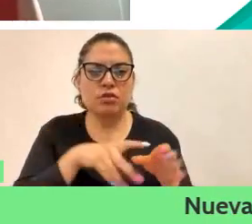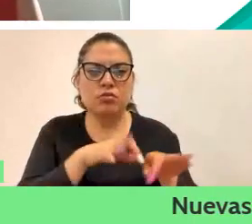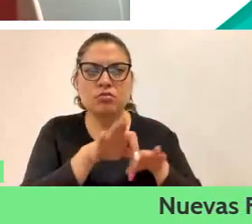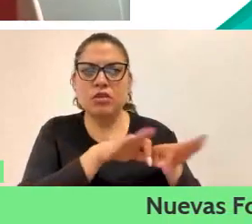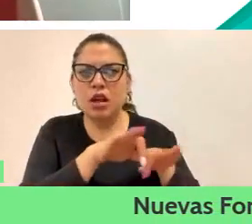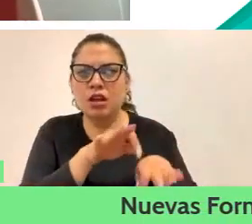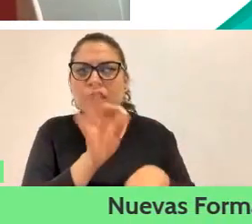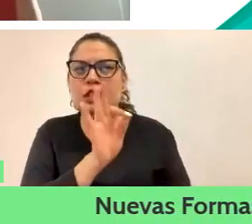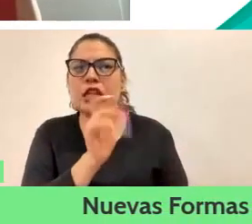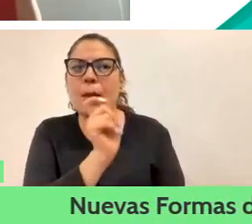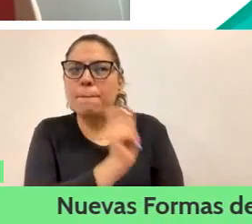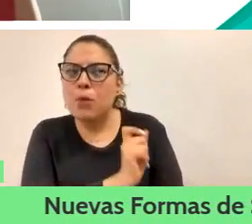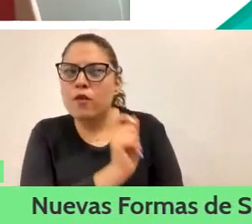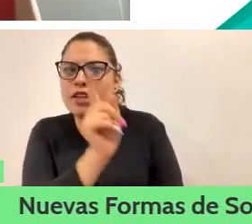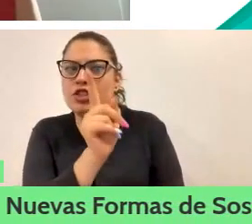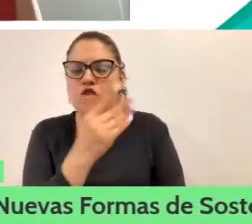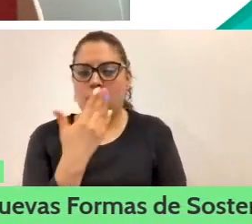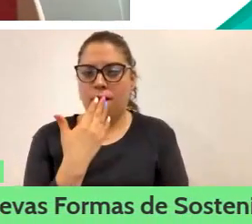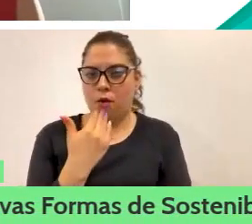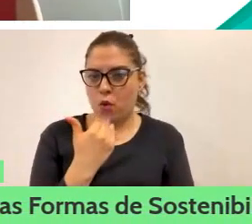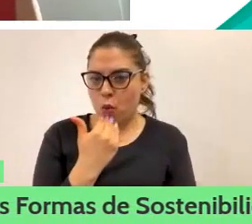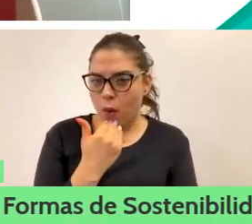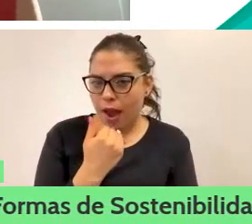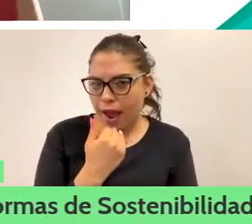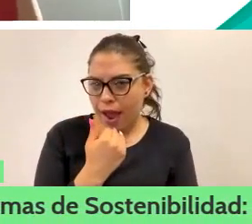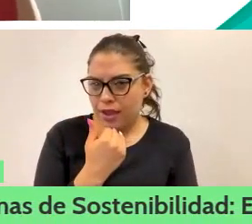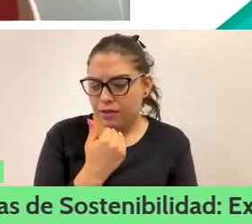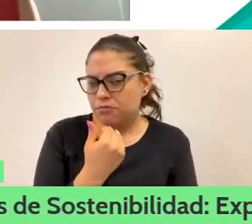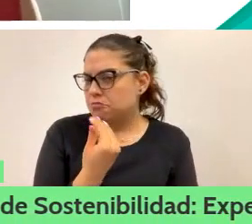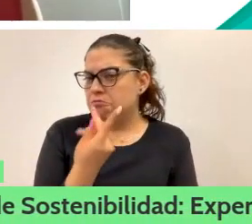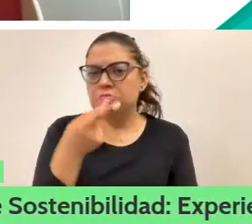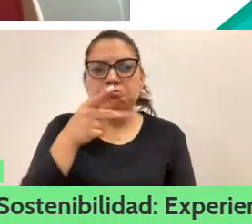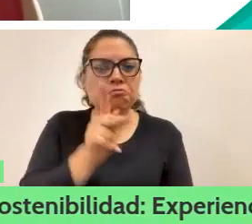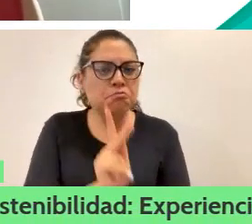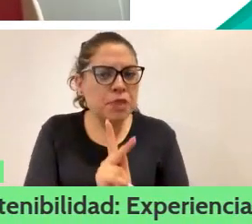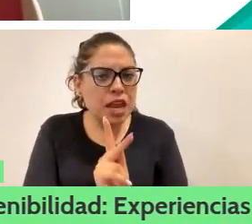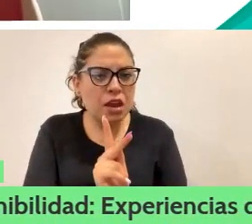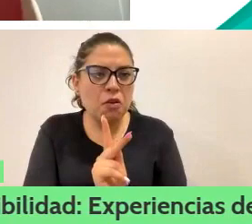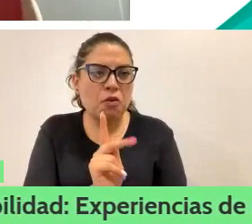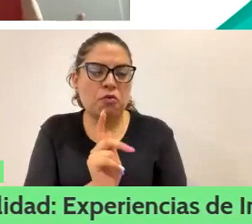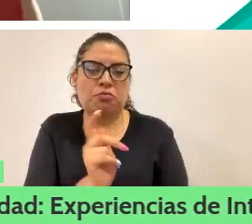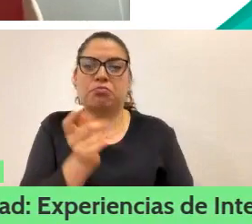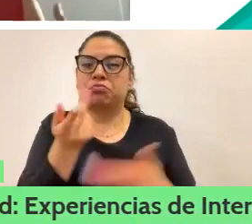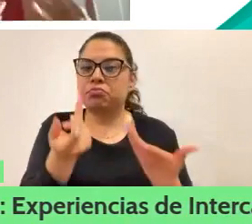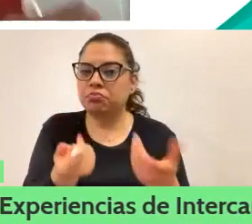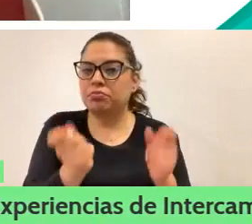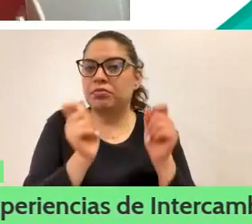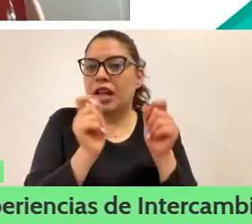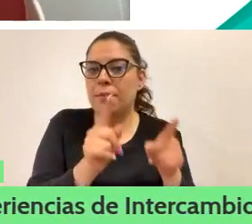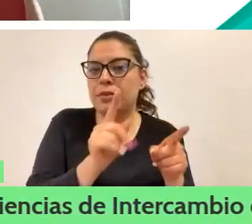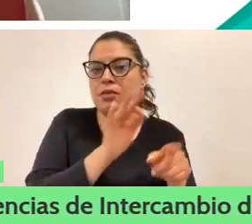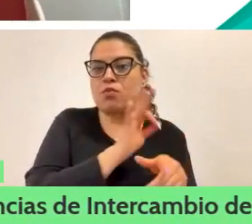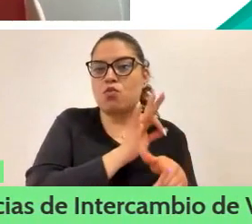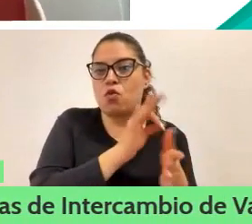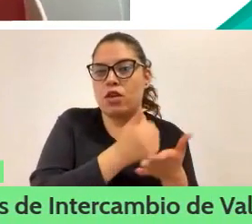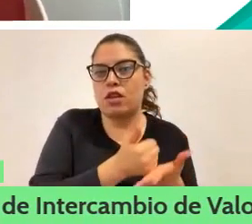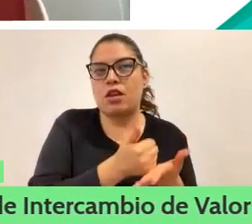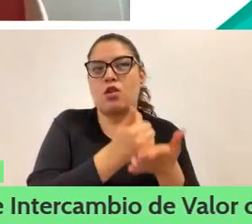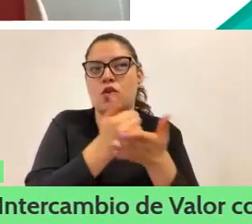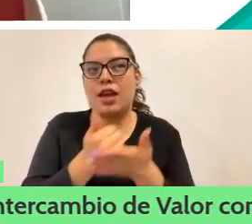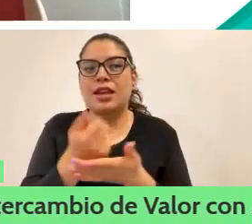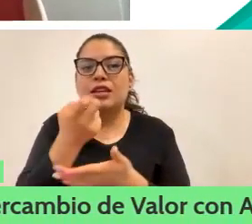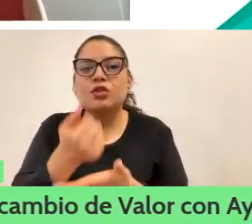puedes tener los servicios pro bono sin coste de un profesional. Y eso es plata también, y eso es dinero que te ayuda a avanzar tu